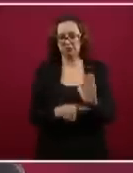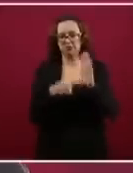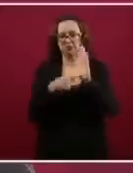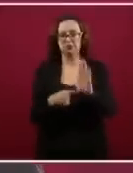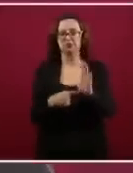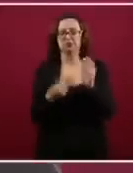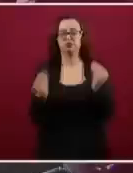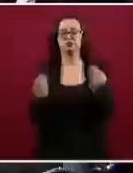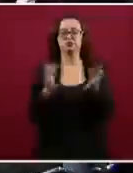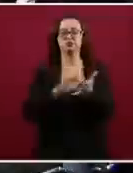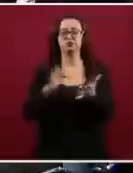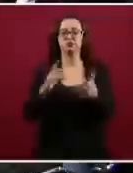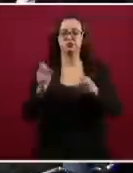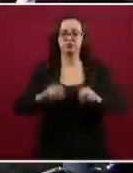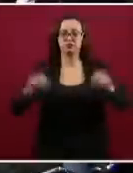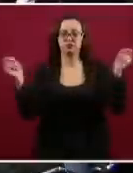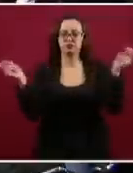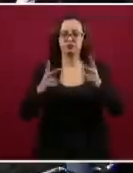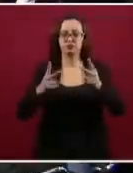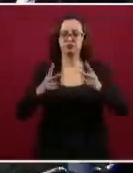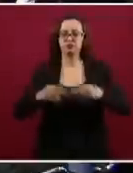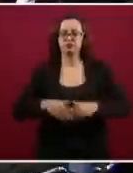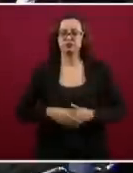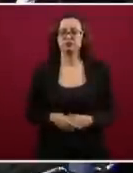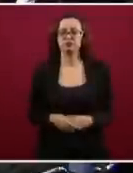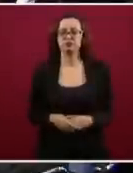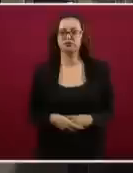muchas gracias y nos vemos.